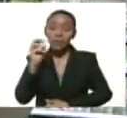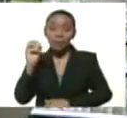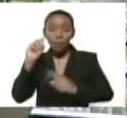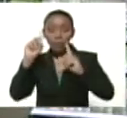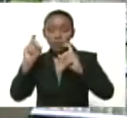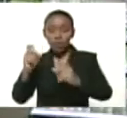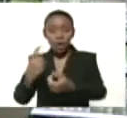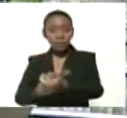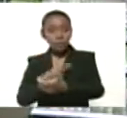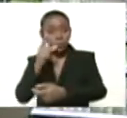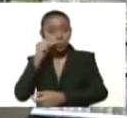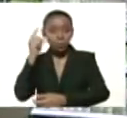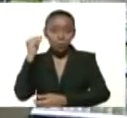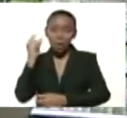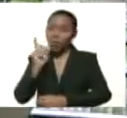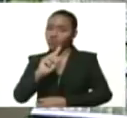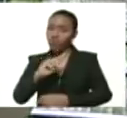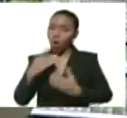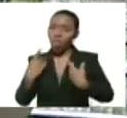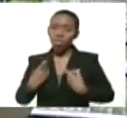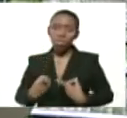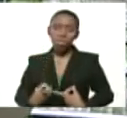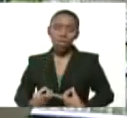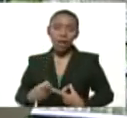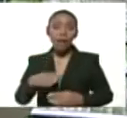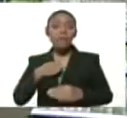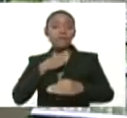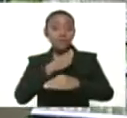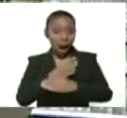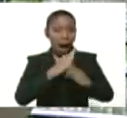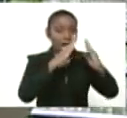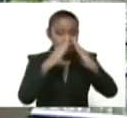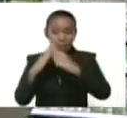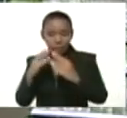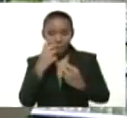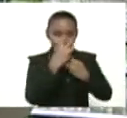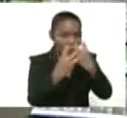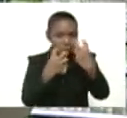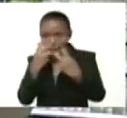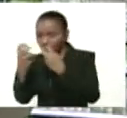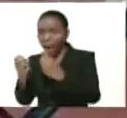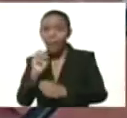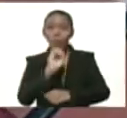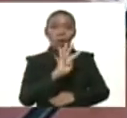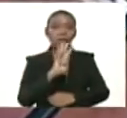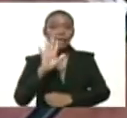hermanas y hermanos, que no descansan y van casa por casa, pues han visitado